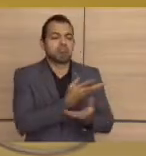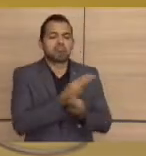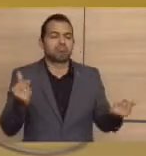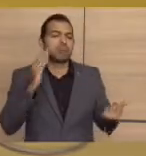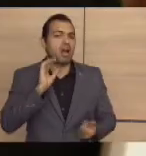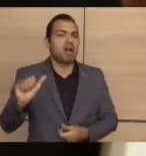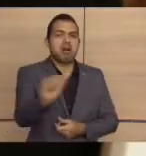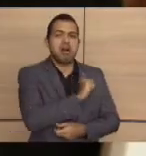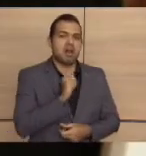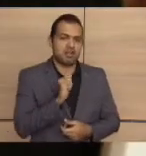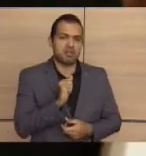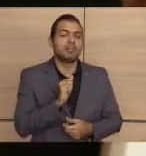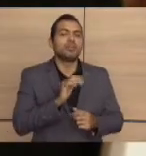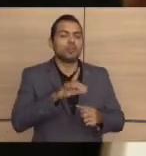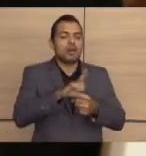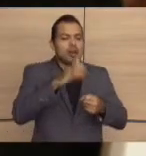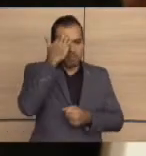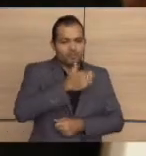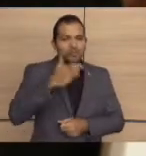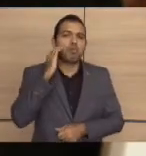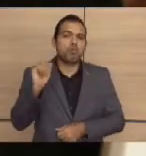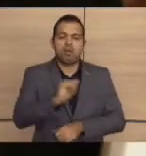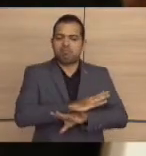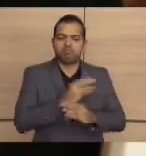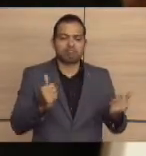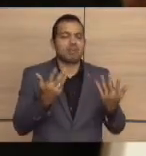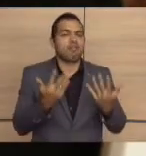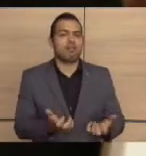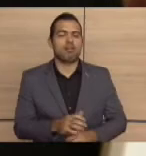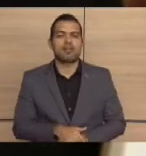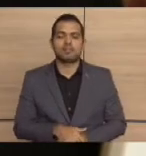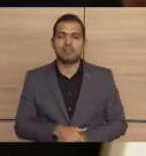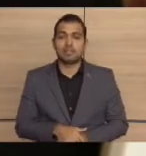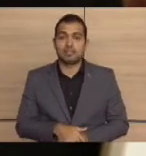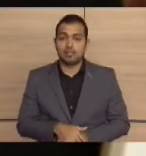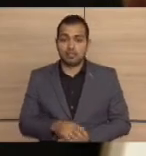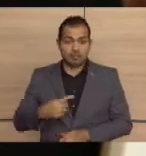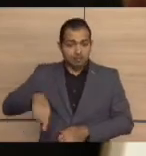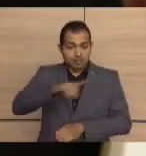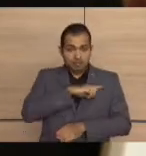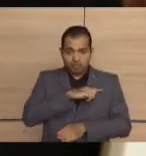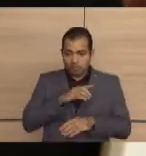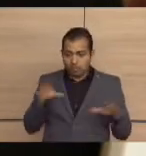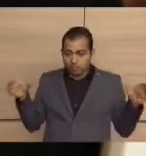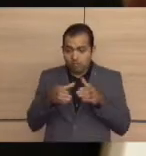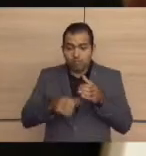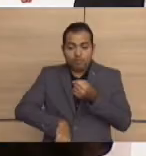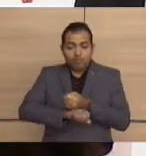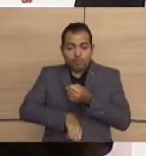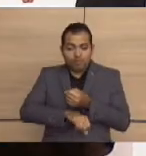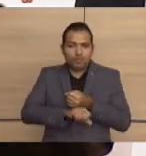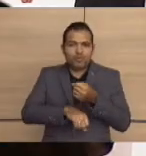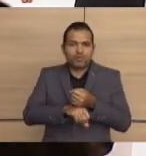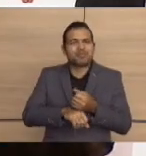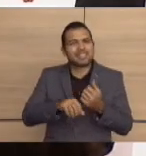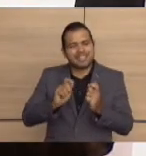Mayor. Y bueno, llegamos a un punto que toda una generación de jugadoras, las famosas